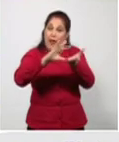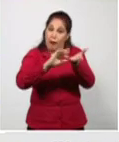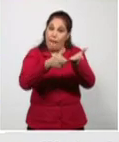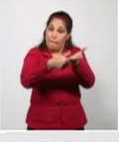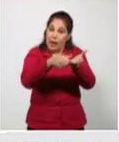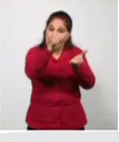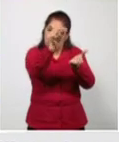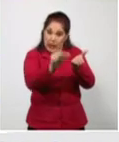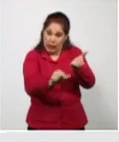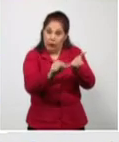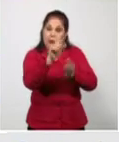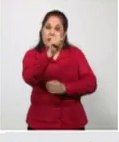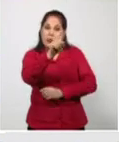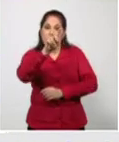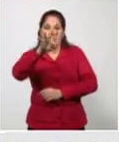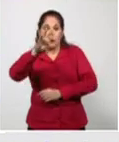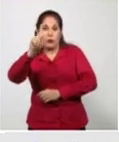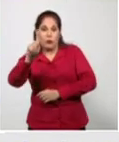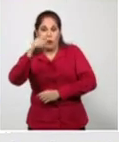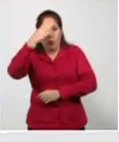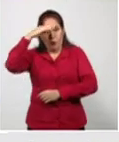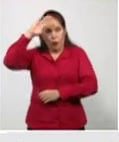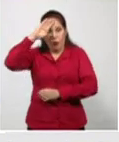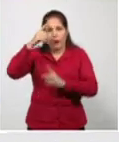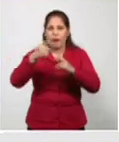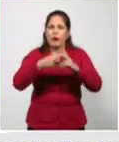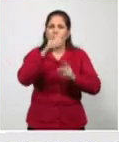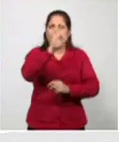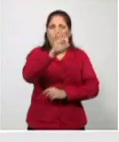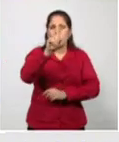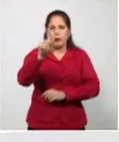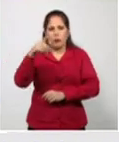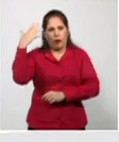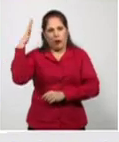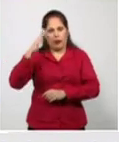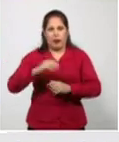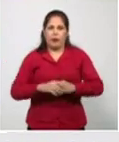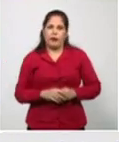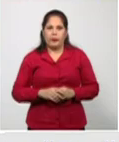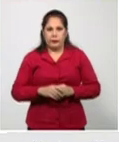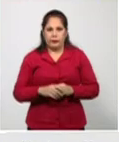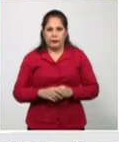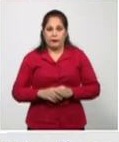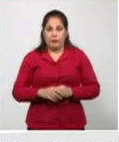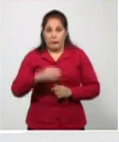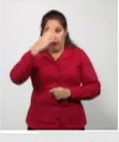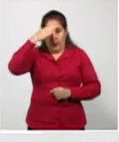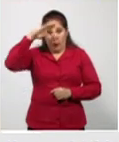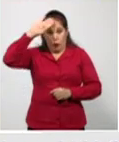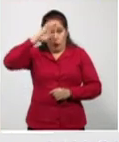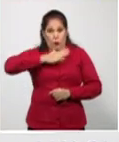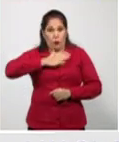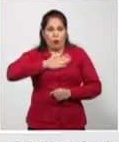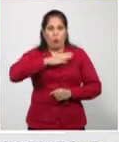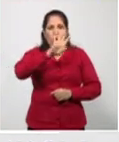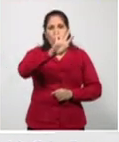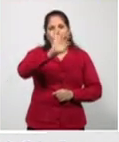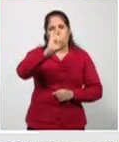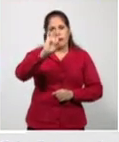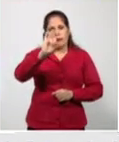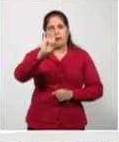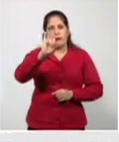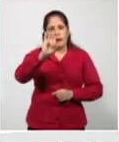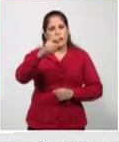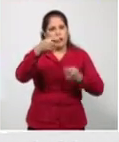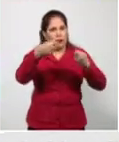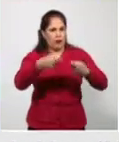cubanos y 83 y 81 extranjeros. Y de los cubanos, 47, como dije, pues decidieron